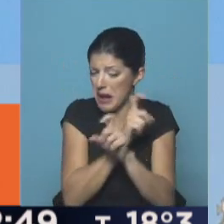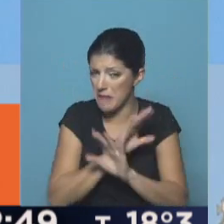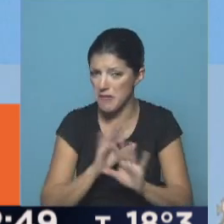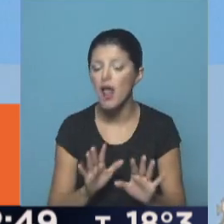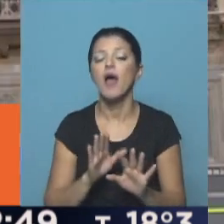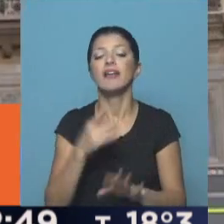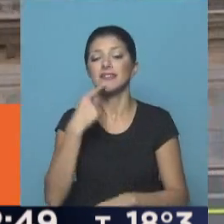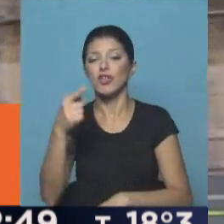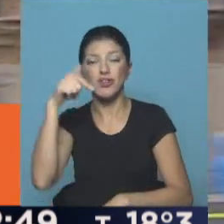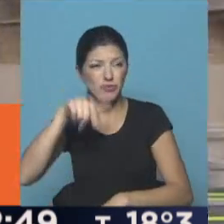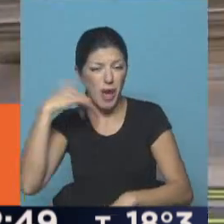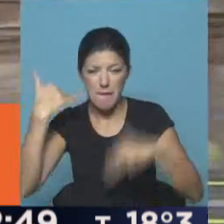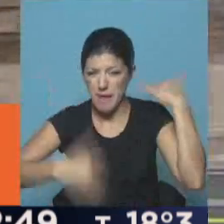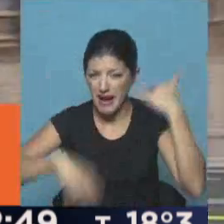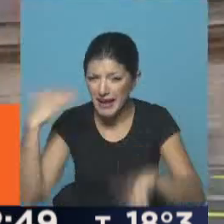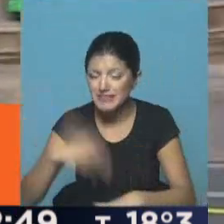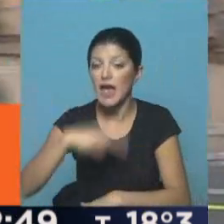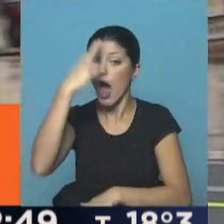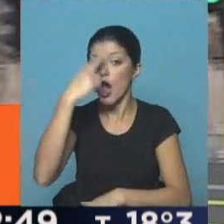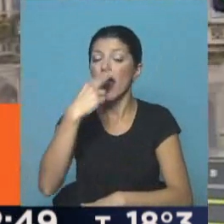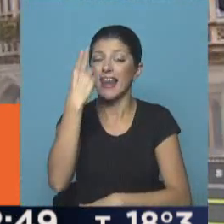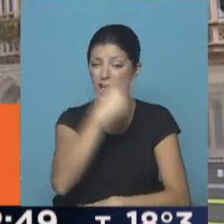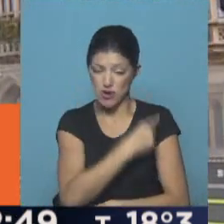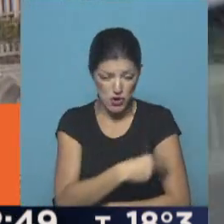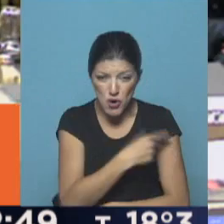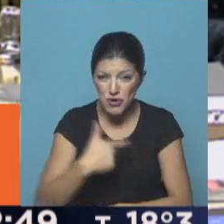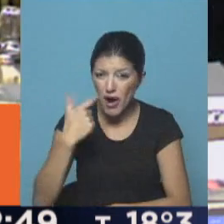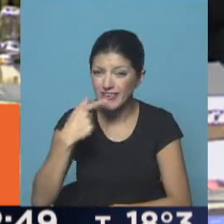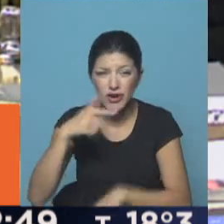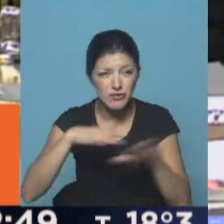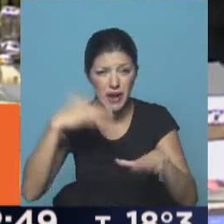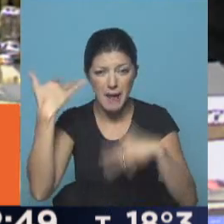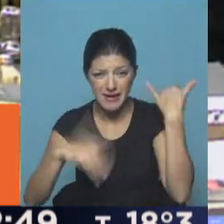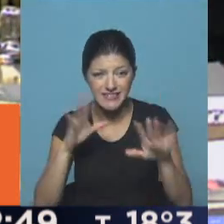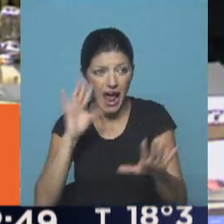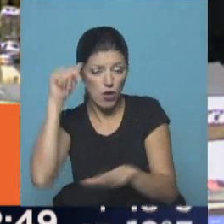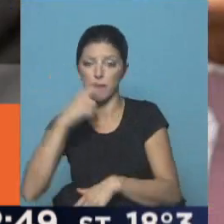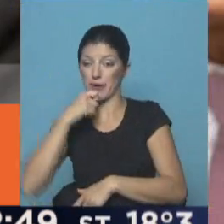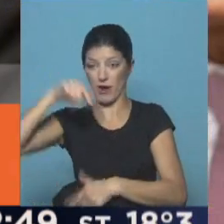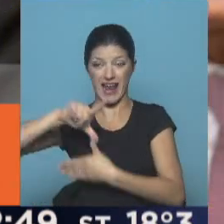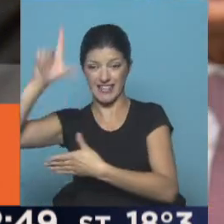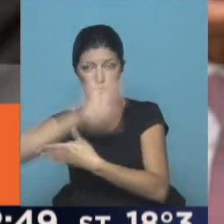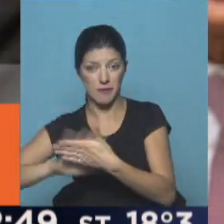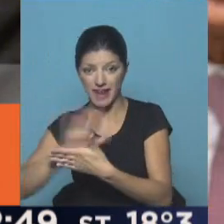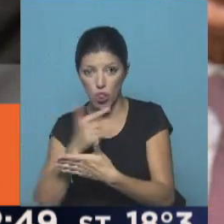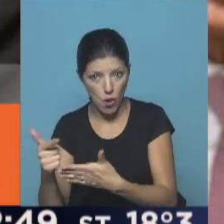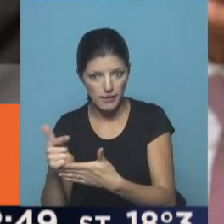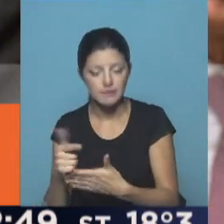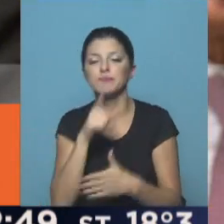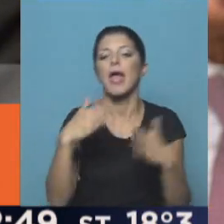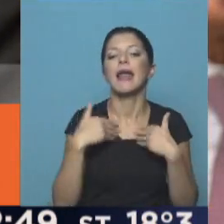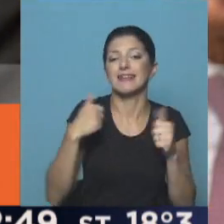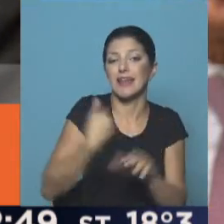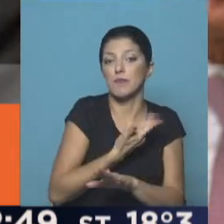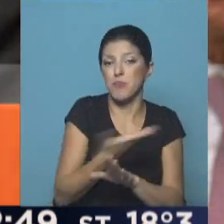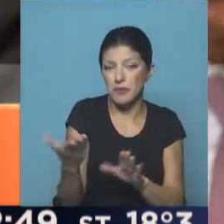sido declarada en estado de emergencia por la Cruz Roja. Algo que no sucede en algunos países latinoamericanos. El desguace de la salud pública en Inglaterra,